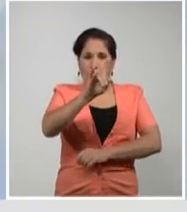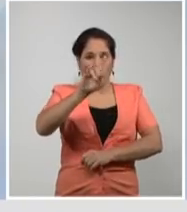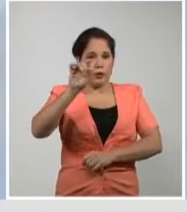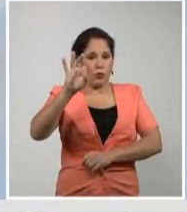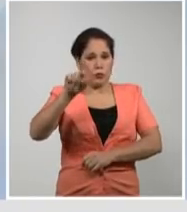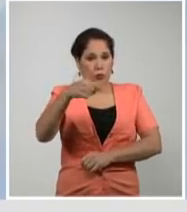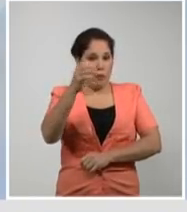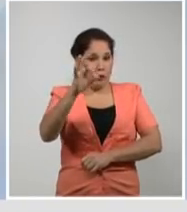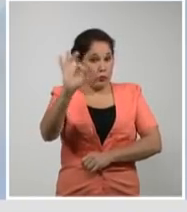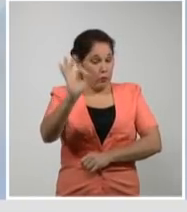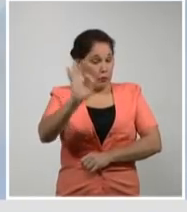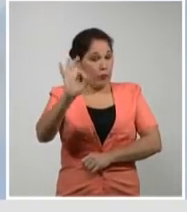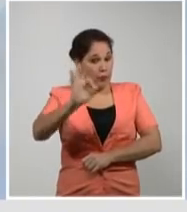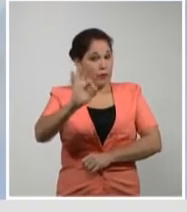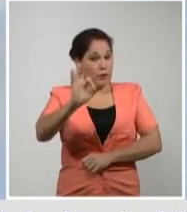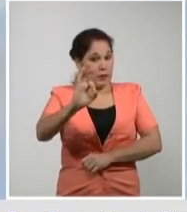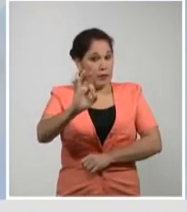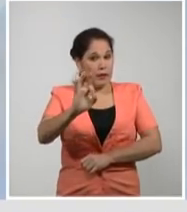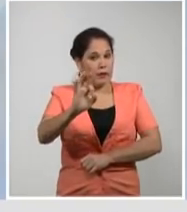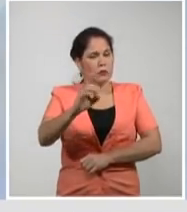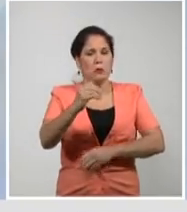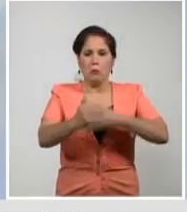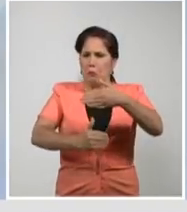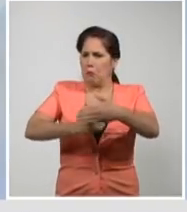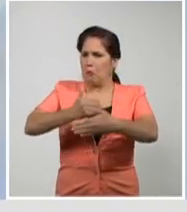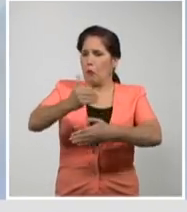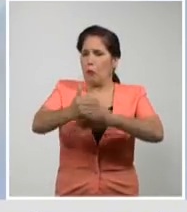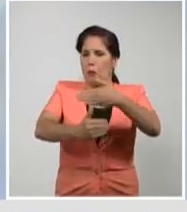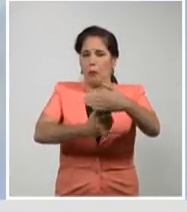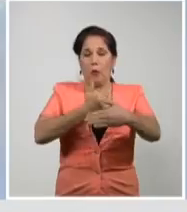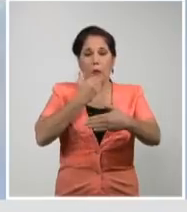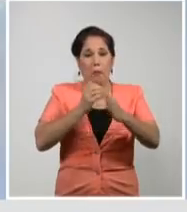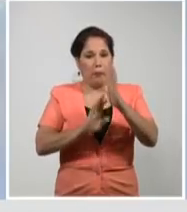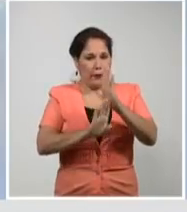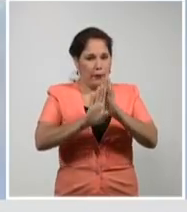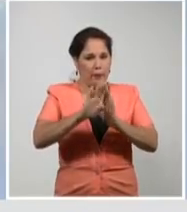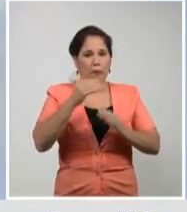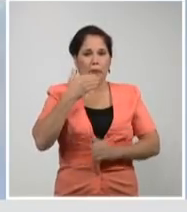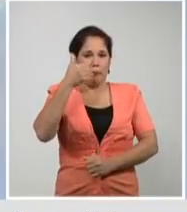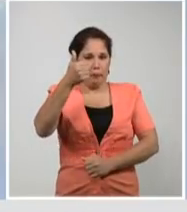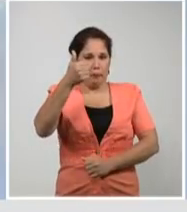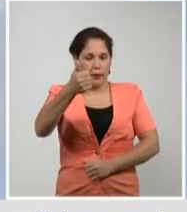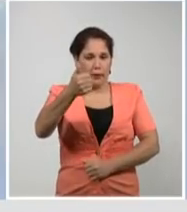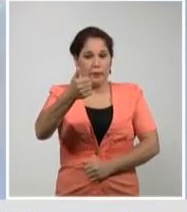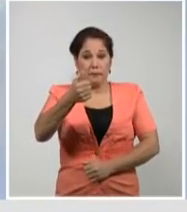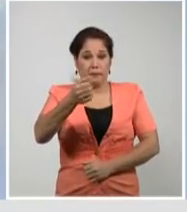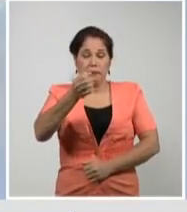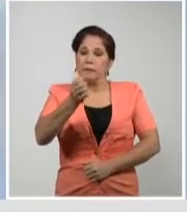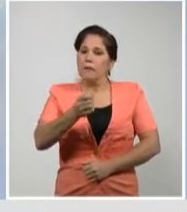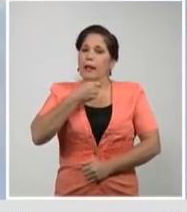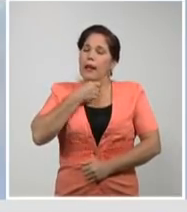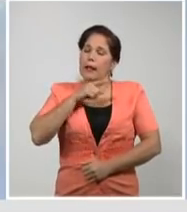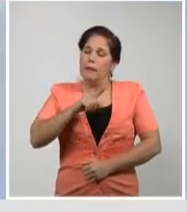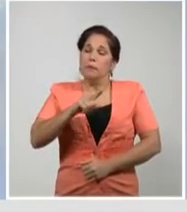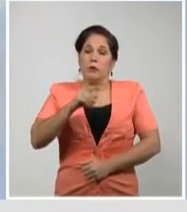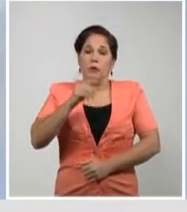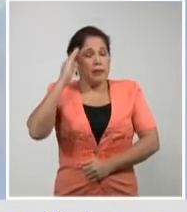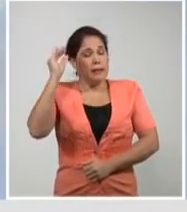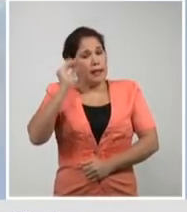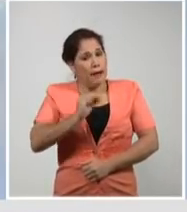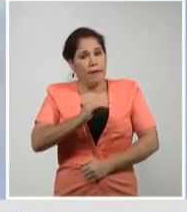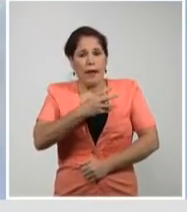98,8%, pues con una evolución clínica estable. Se reportaron, y lamentamos mucho, y dimos las